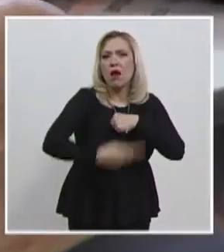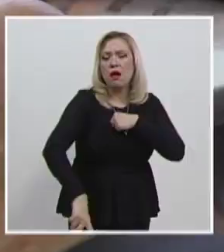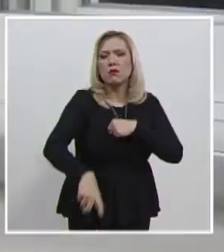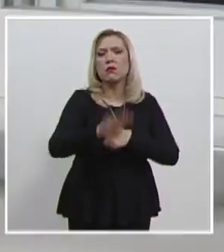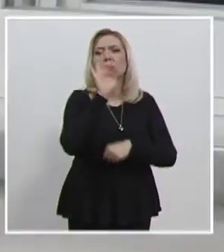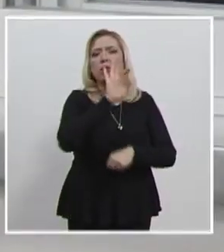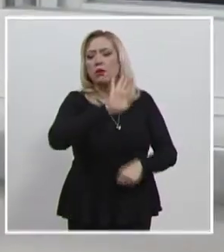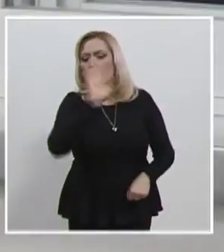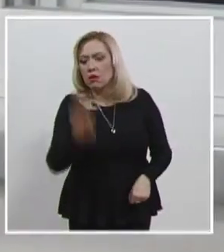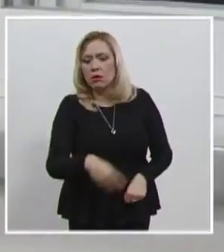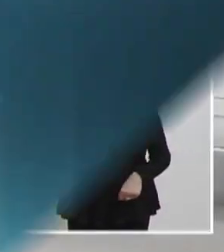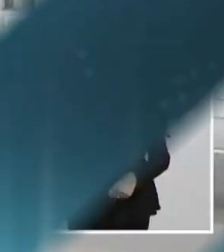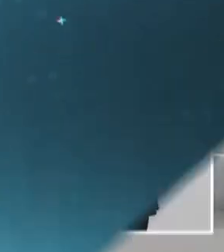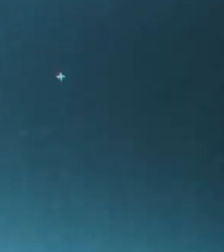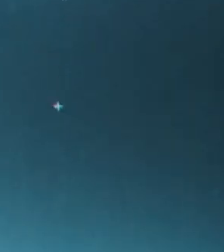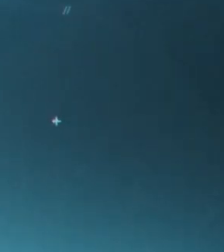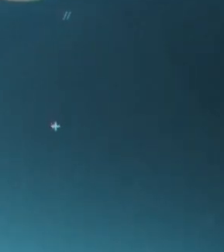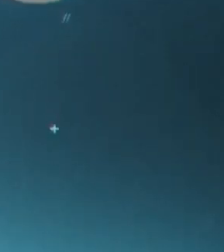vítimas